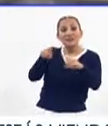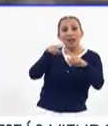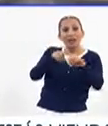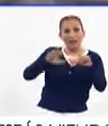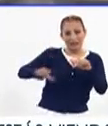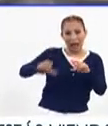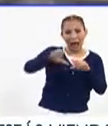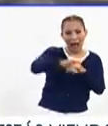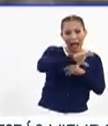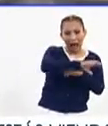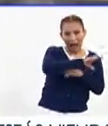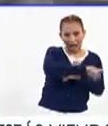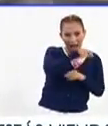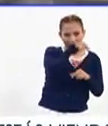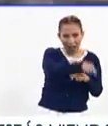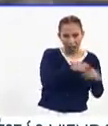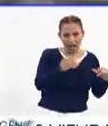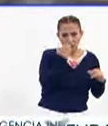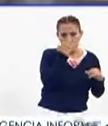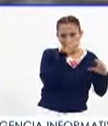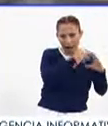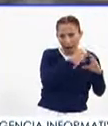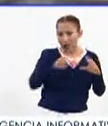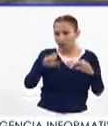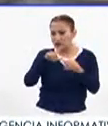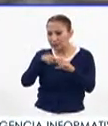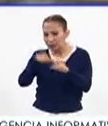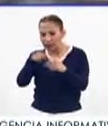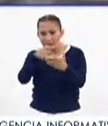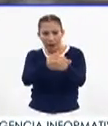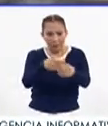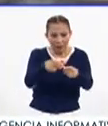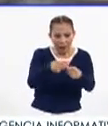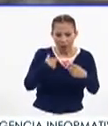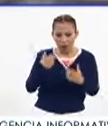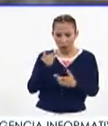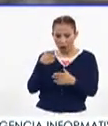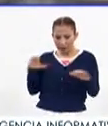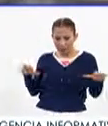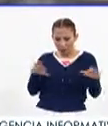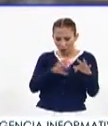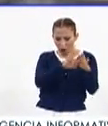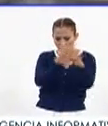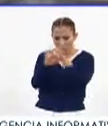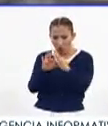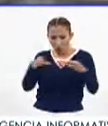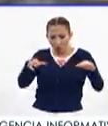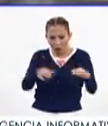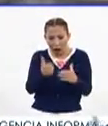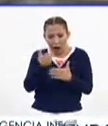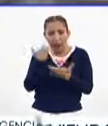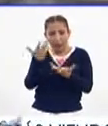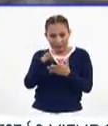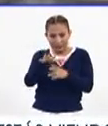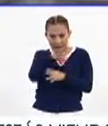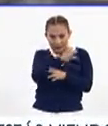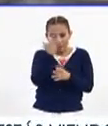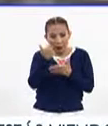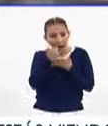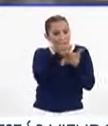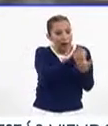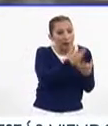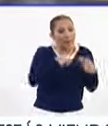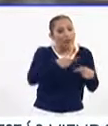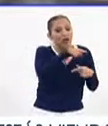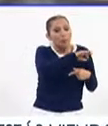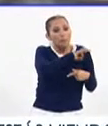diferentes ámbitos, tanto en el institucional, en el social, en el familiar, en el político, que abarcan todas estas dimensiones para que las